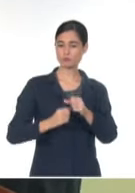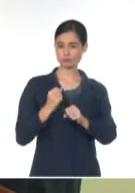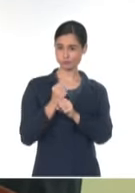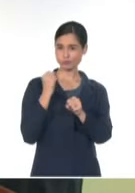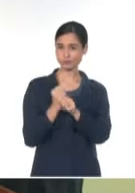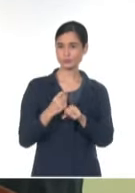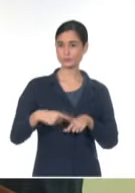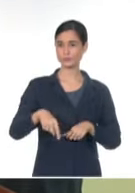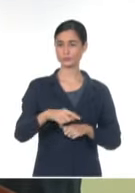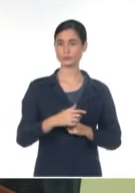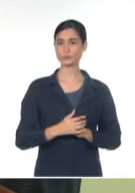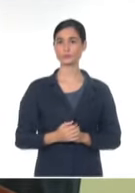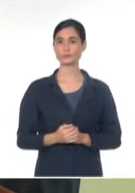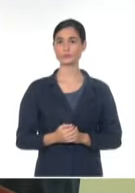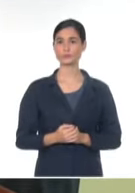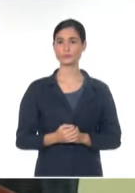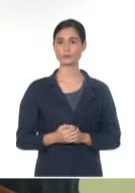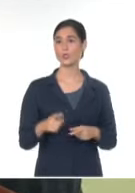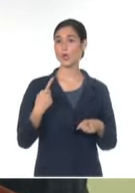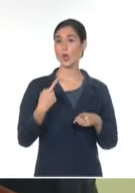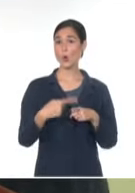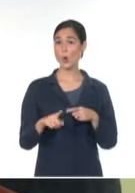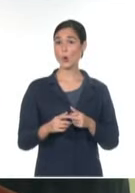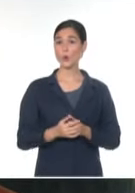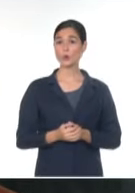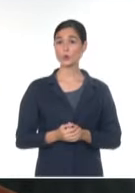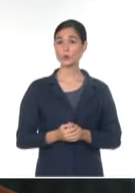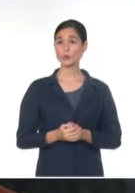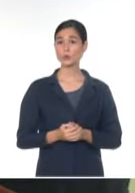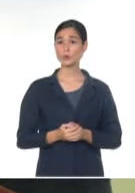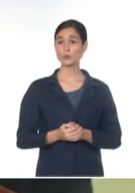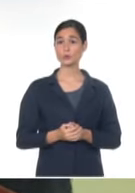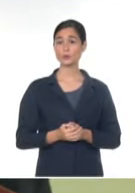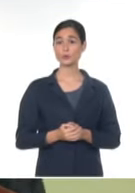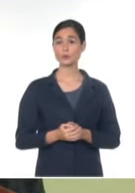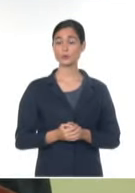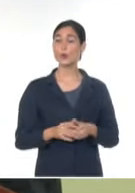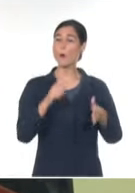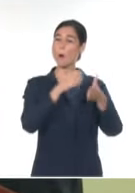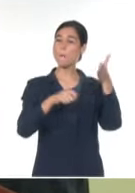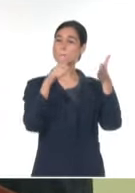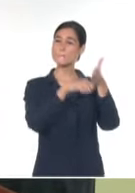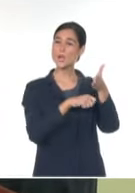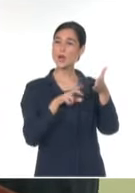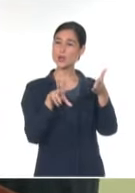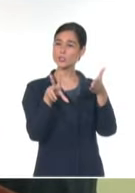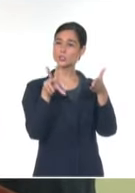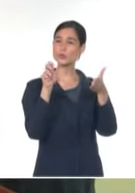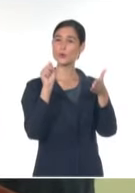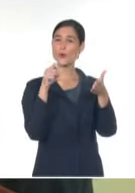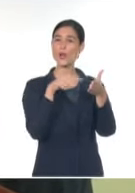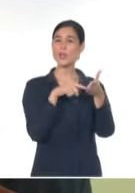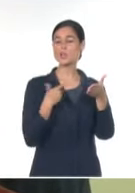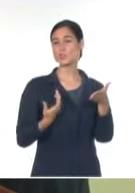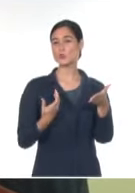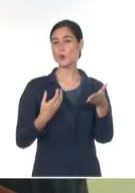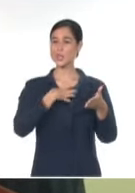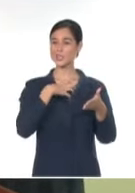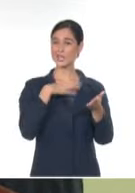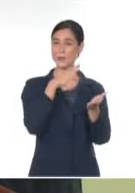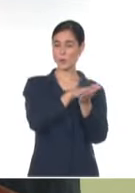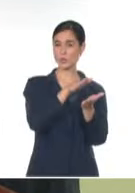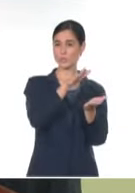La otra parte, tenemos el Ecuador, que no tiene los mismos resultados. Hay un cuadro nuevo y hay muchas reservas por explotar. Porque si